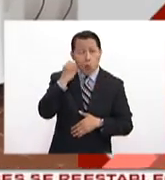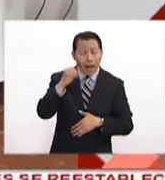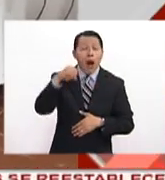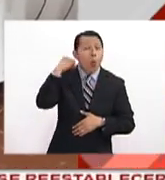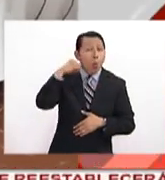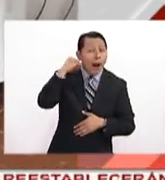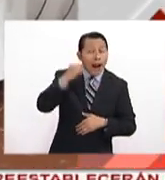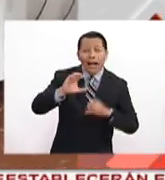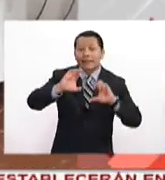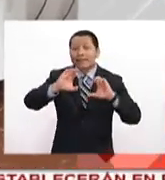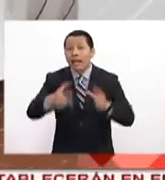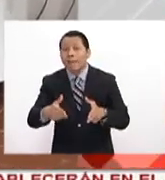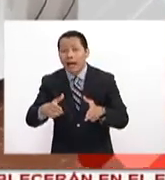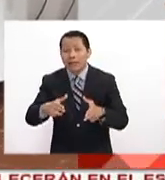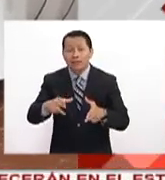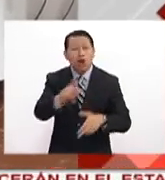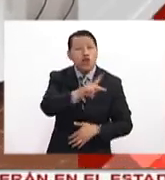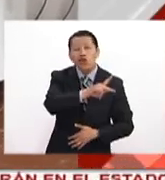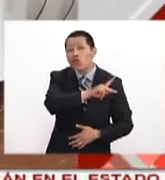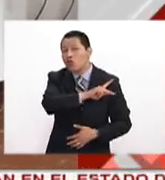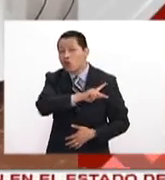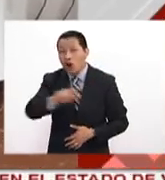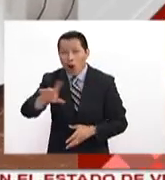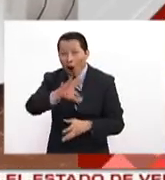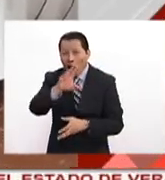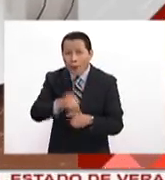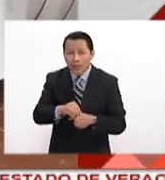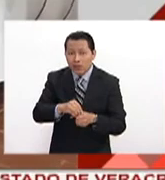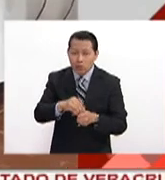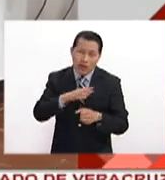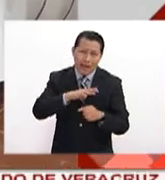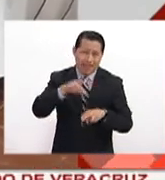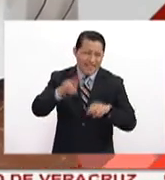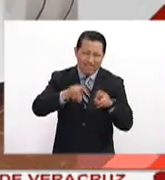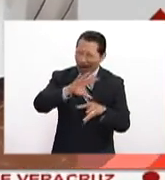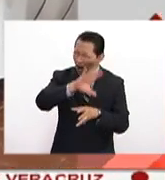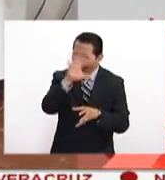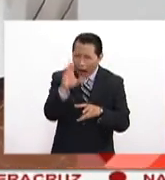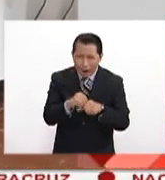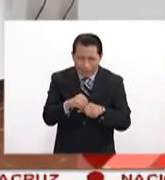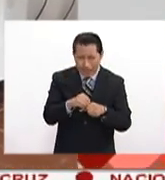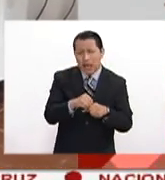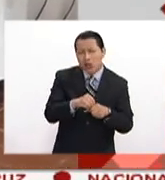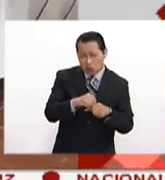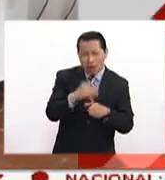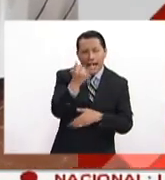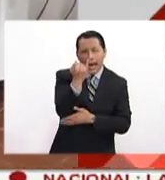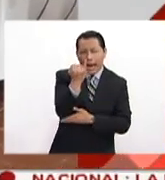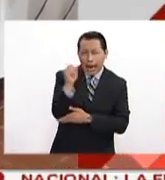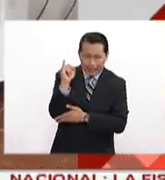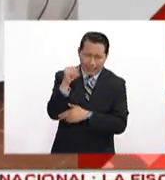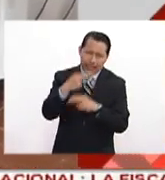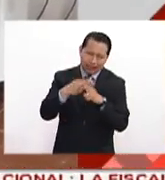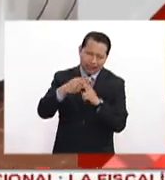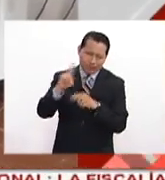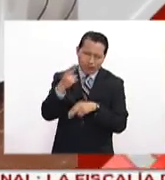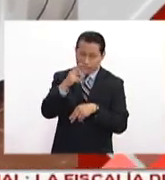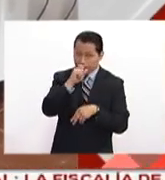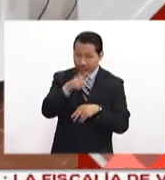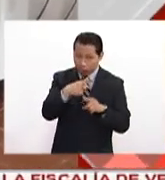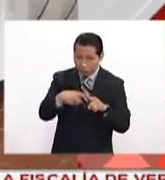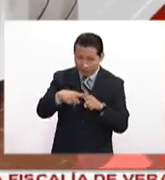en Chiapas, en la totalidad de ambos estados, en todos los niveles educativos. En el resto de las 9 entidades donde